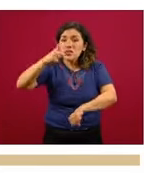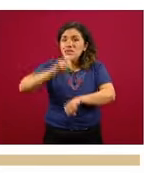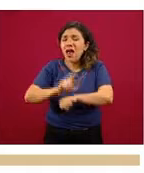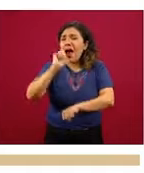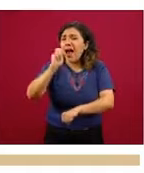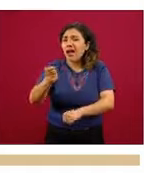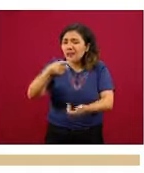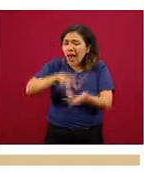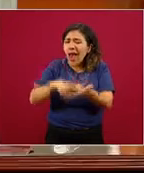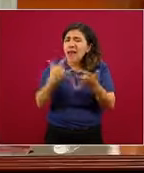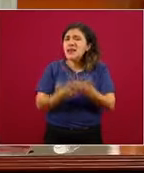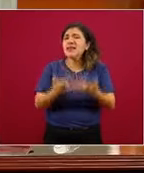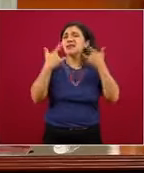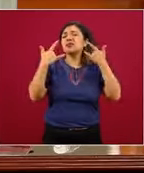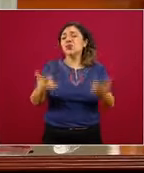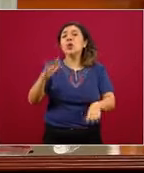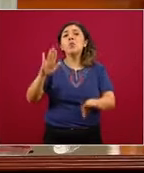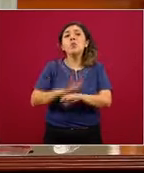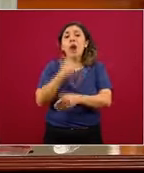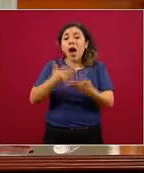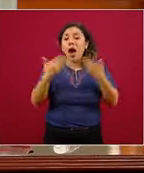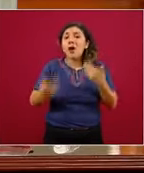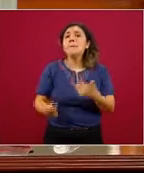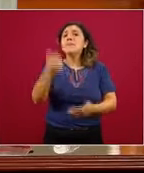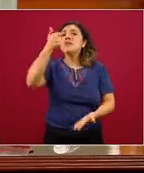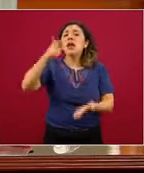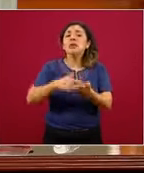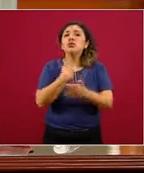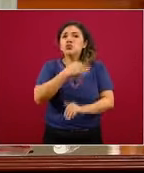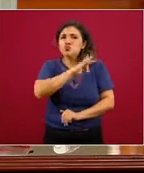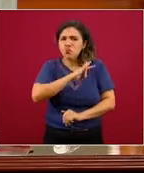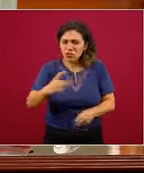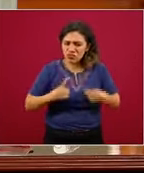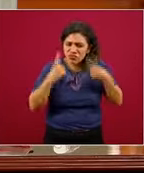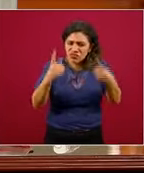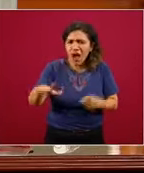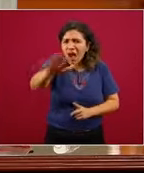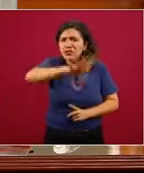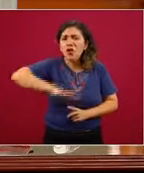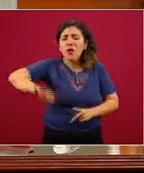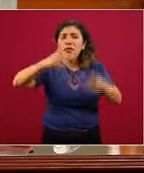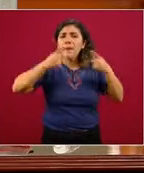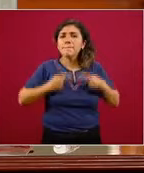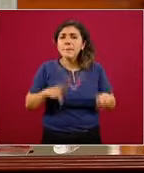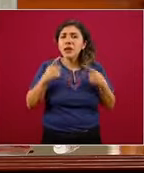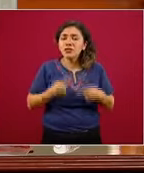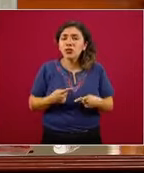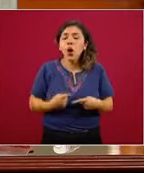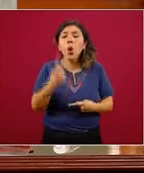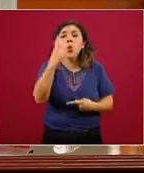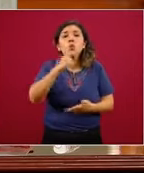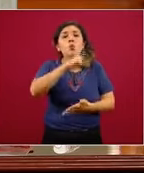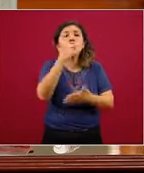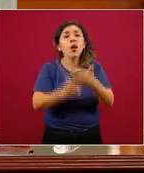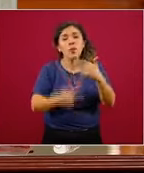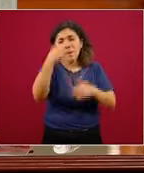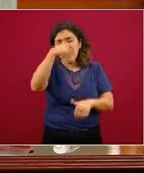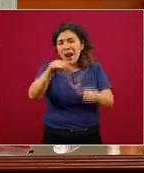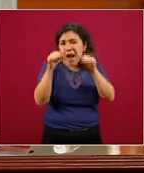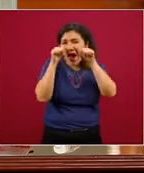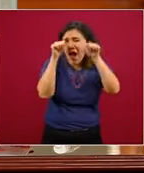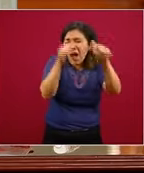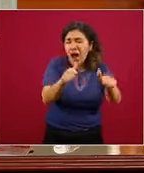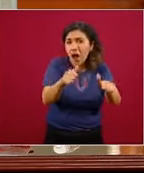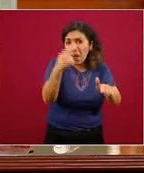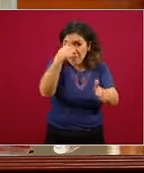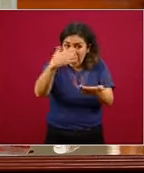es histórico porque por primera vez podemos ofrecerle a nuestra población un programa que está enfocado no